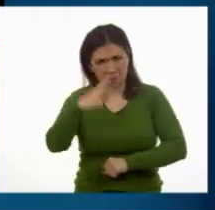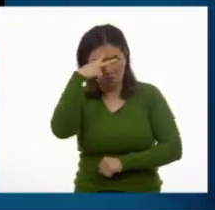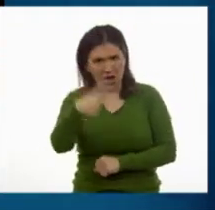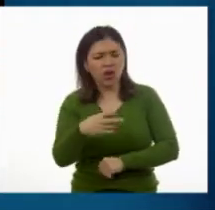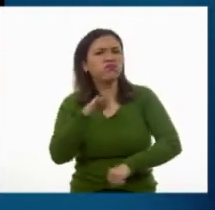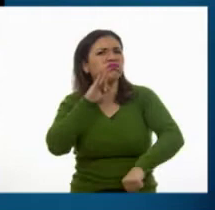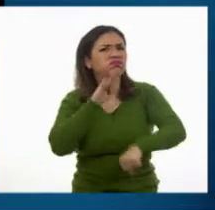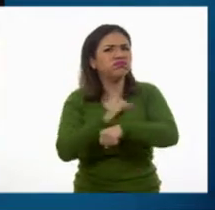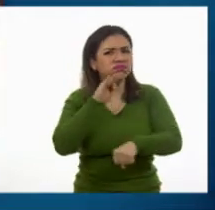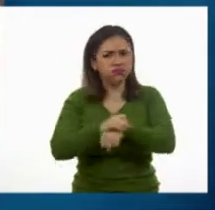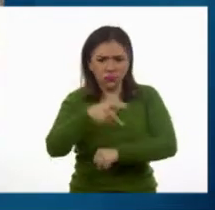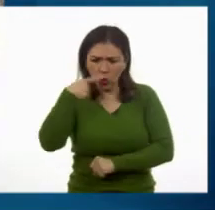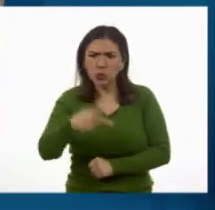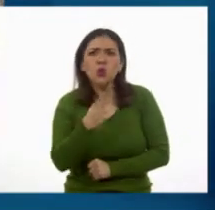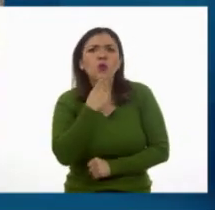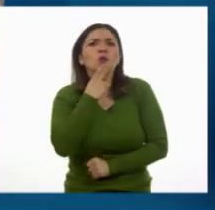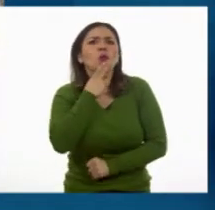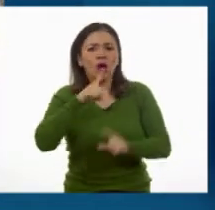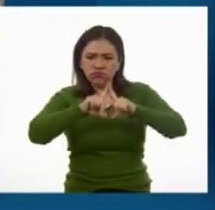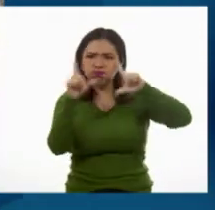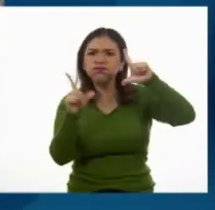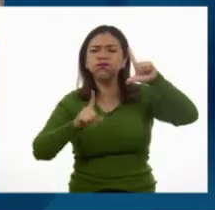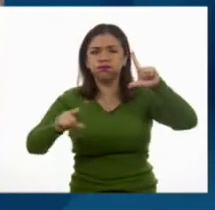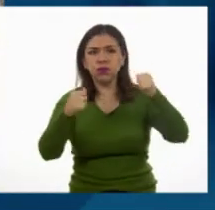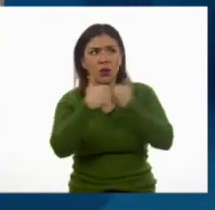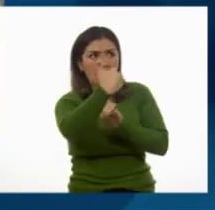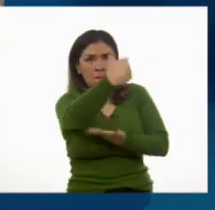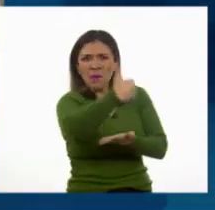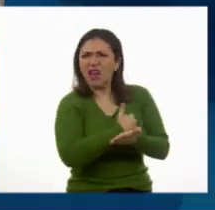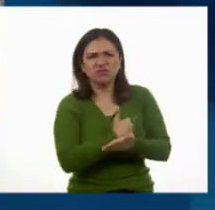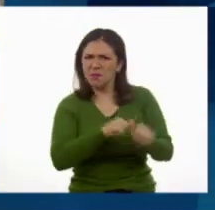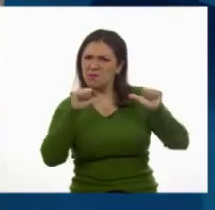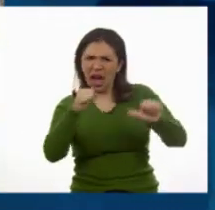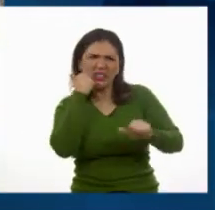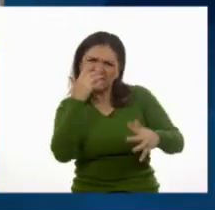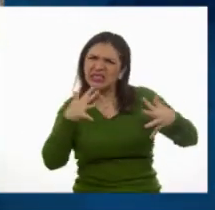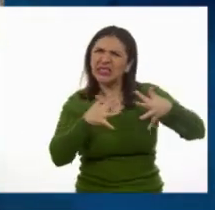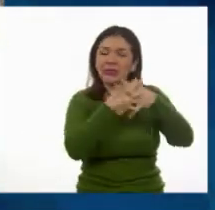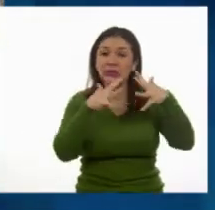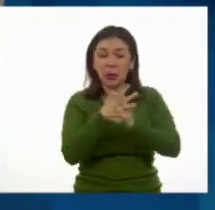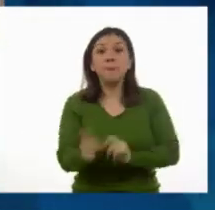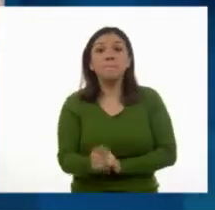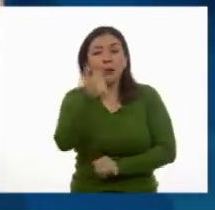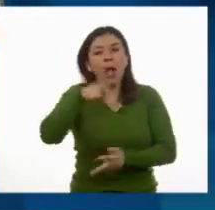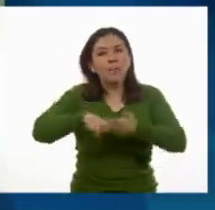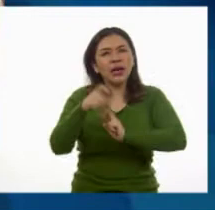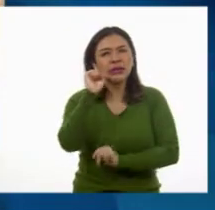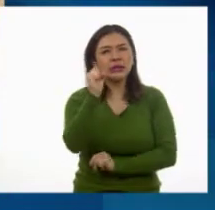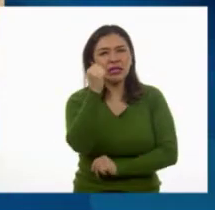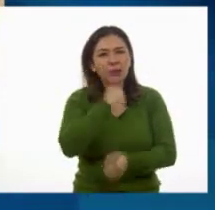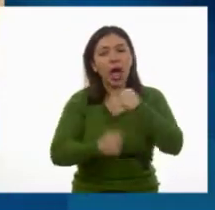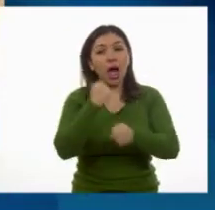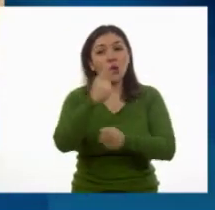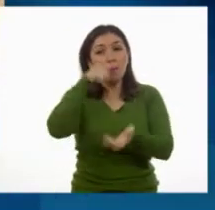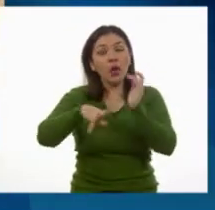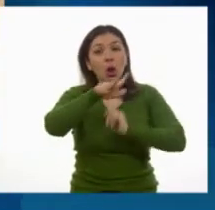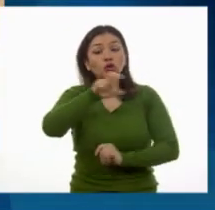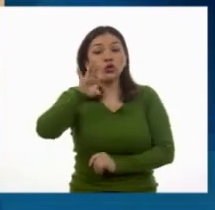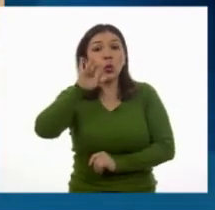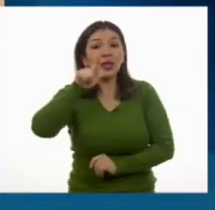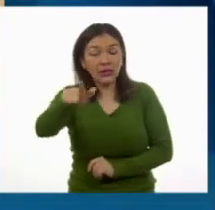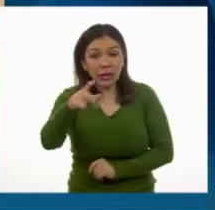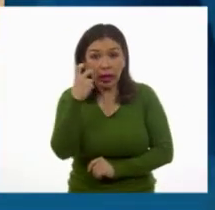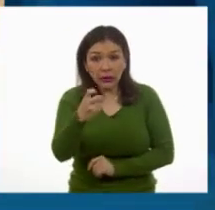la soberanía de su territorio ante la invasión norteamericana. A inicios de septiembre de